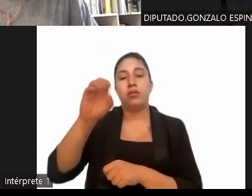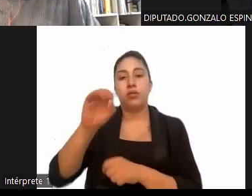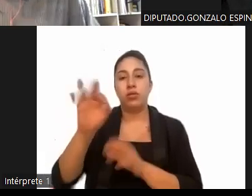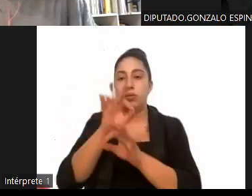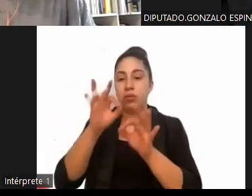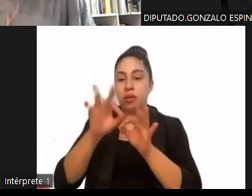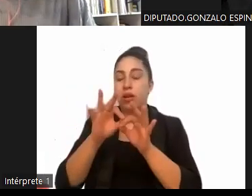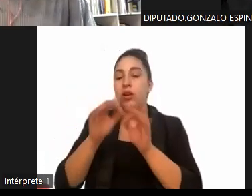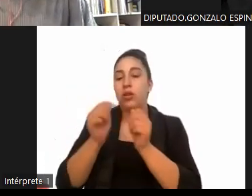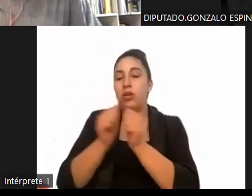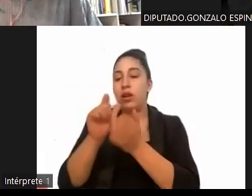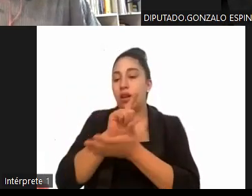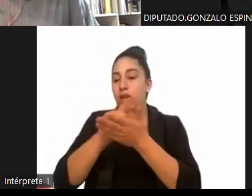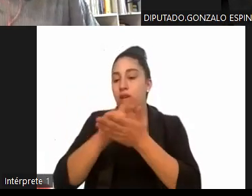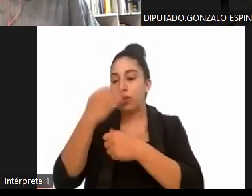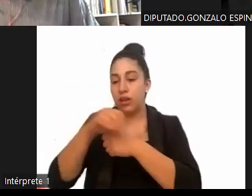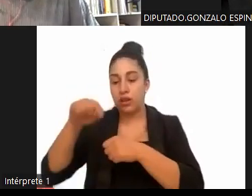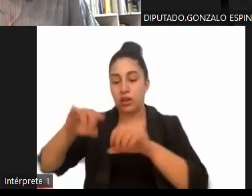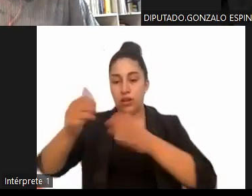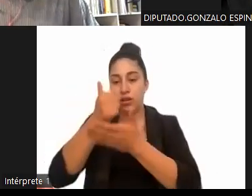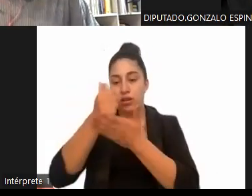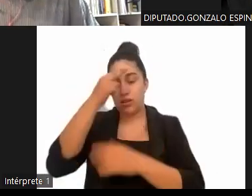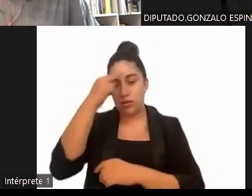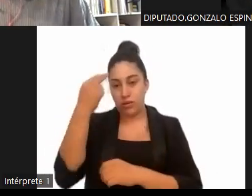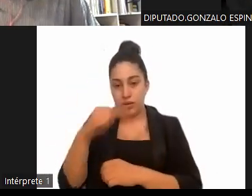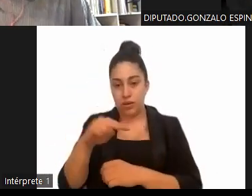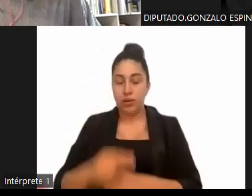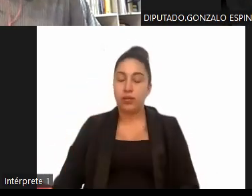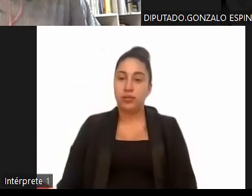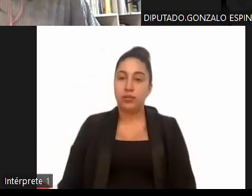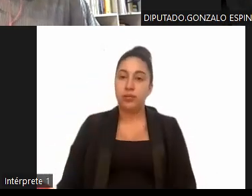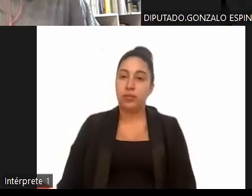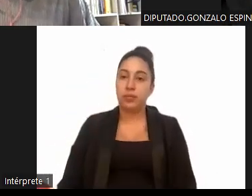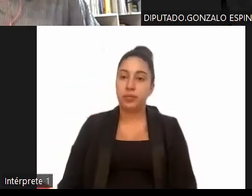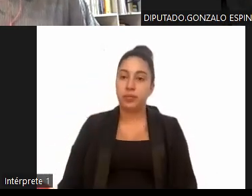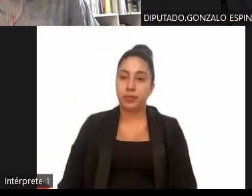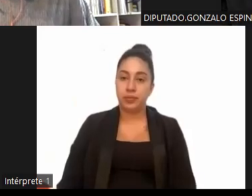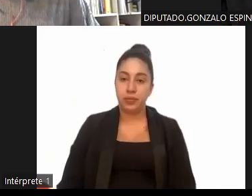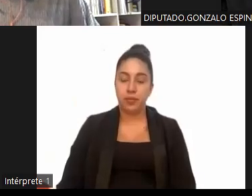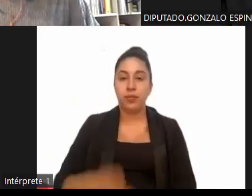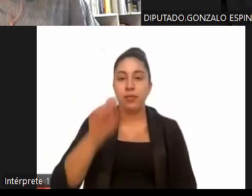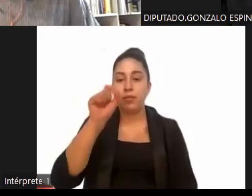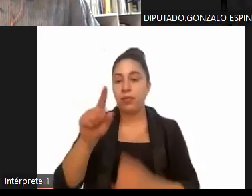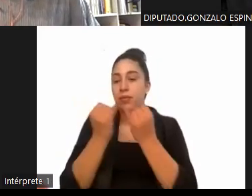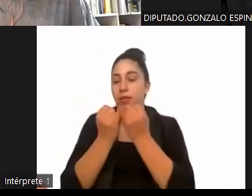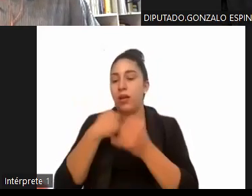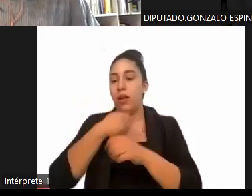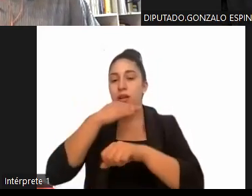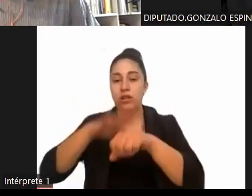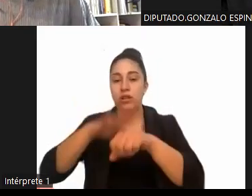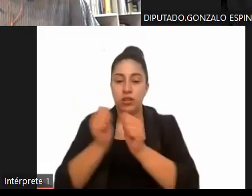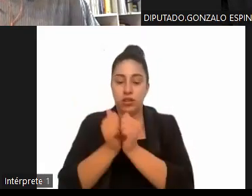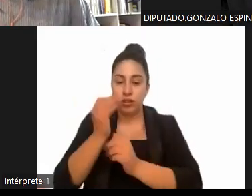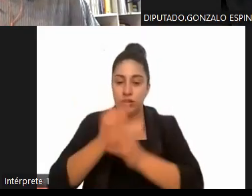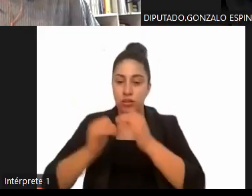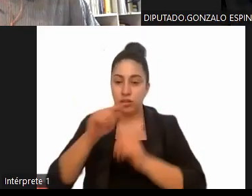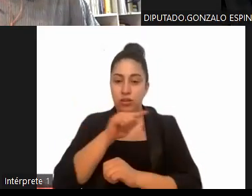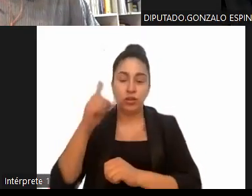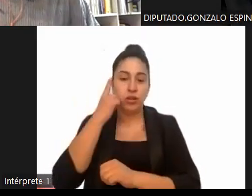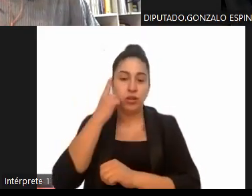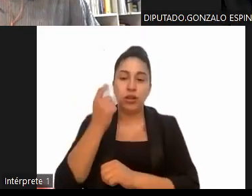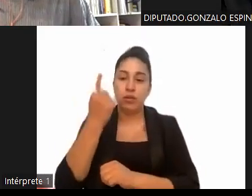ley orgánica de este Congreso de la Ciudad de México. Asimismo, hago de conocimiento de este órgano colegiado que con fecha 1 de